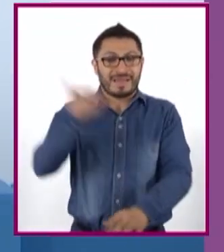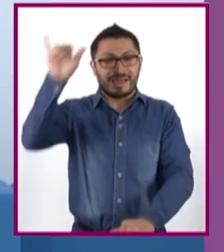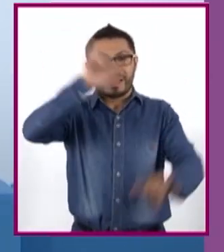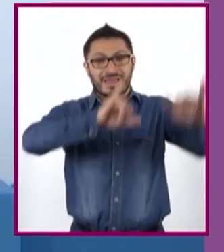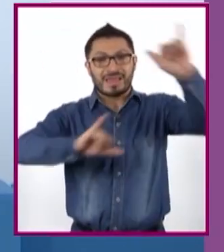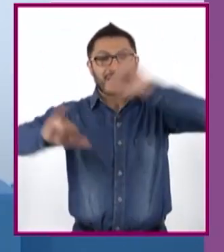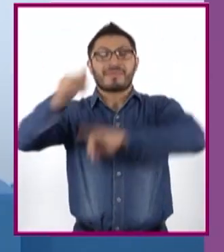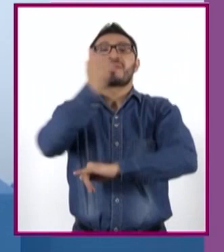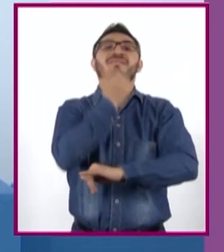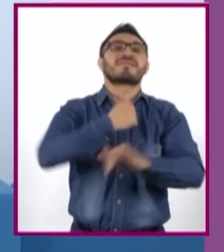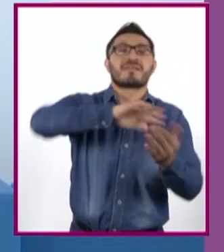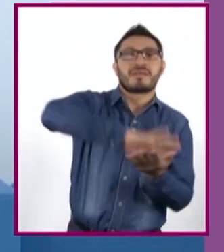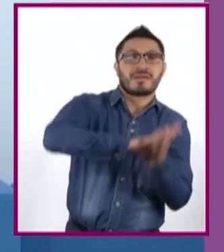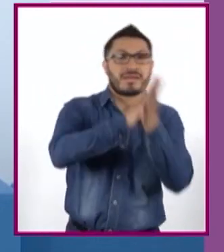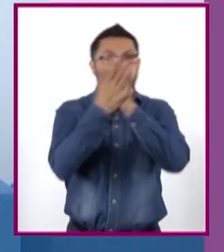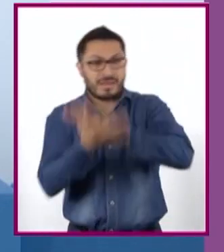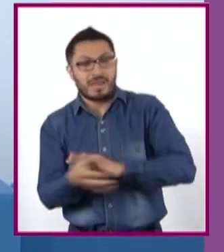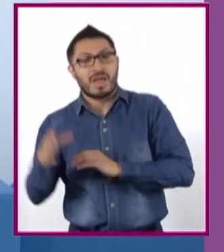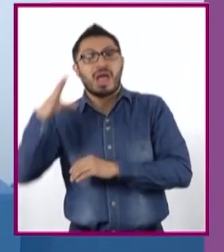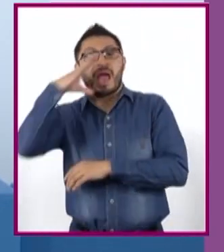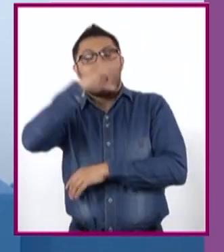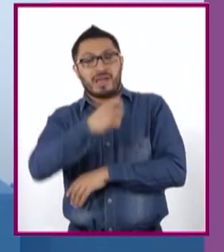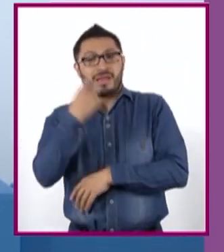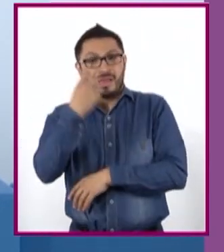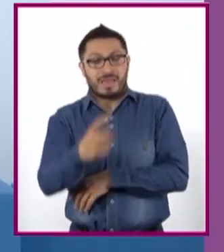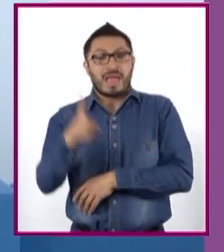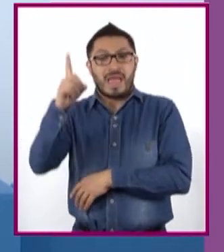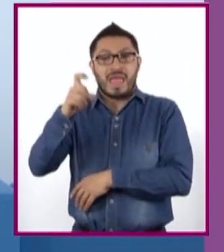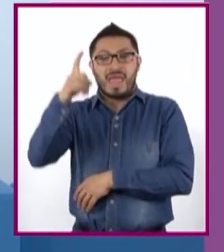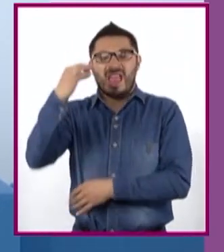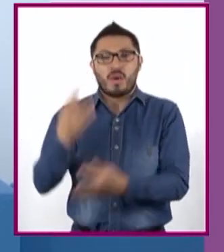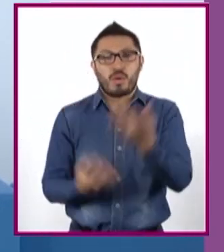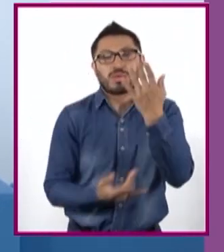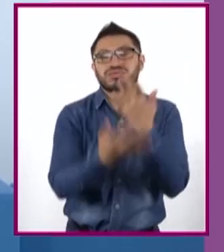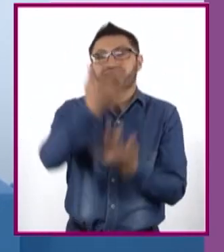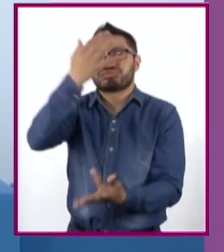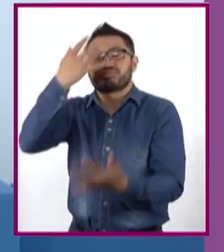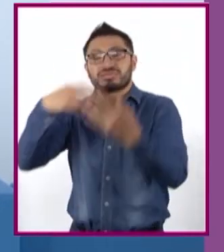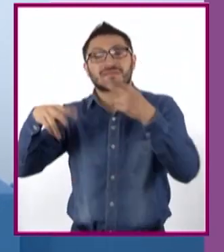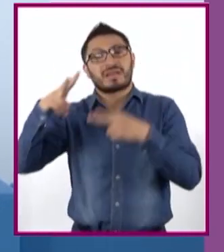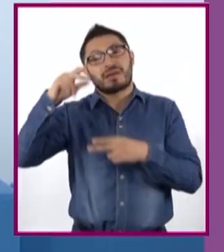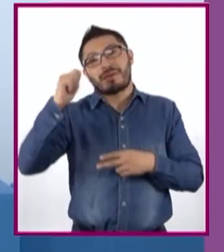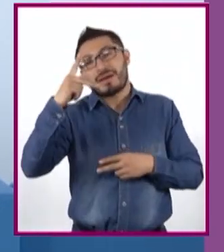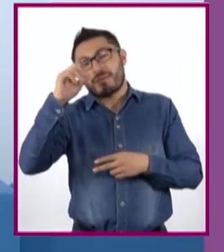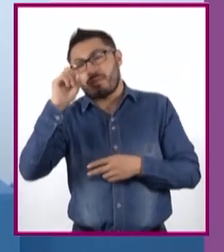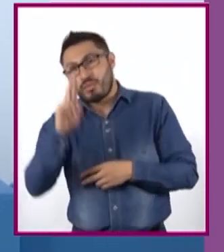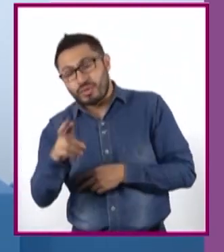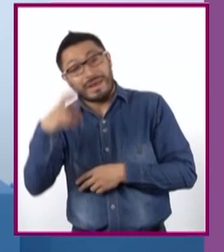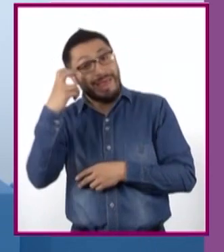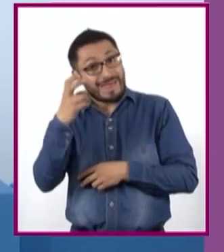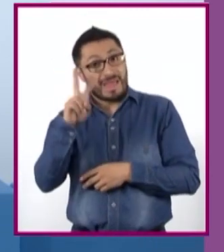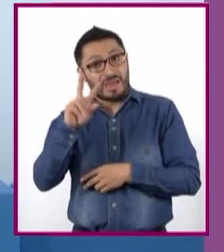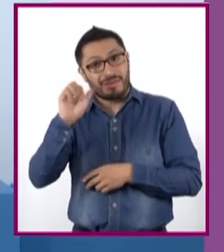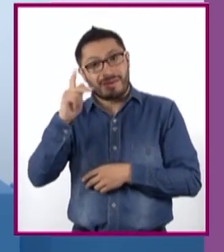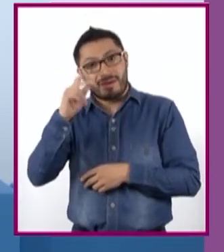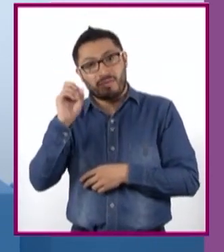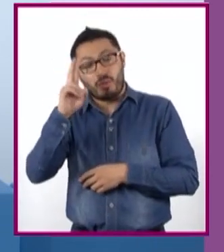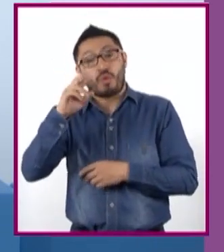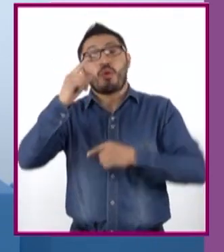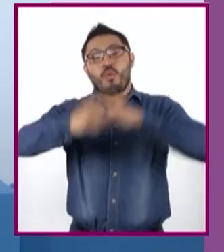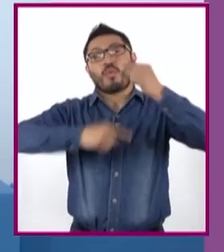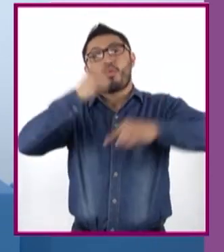del alcohol en calor, que hace que el agua eleve su temperatura y se evapore. Y ese vapor mueve la